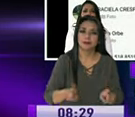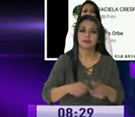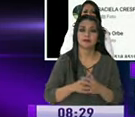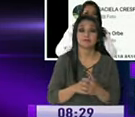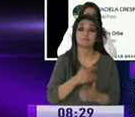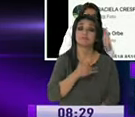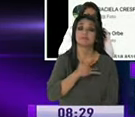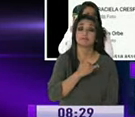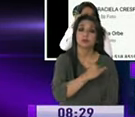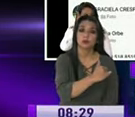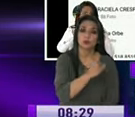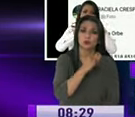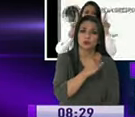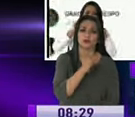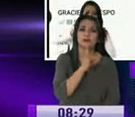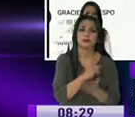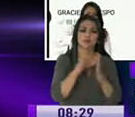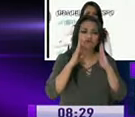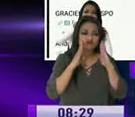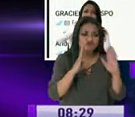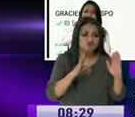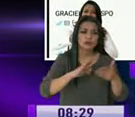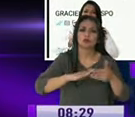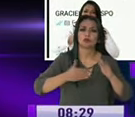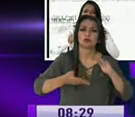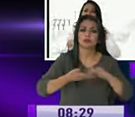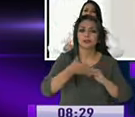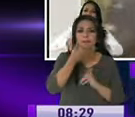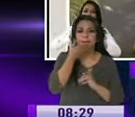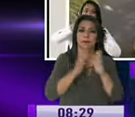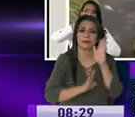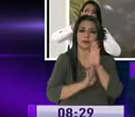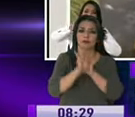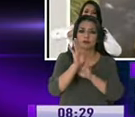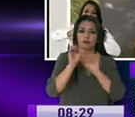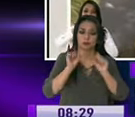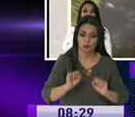volquetas. Nadie controla esta palabra. Y es, ellos tienen